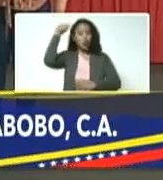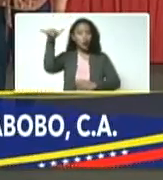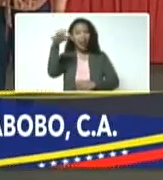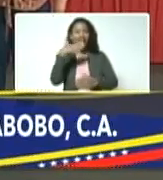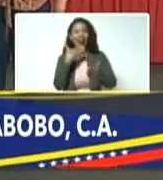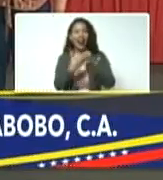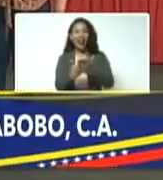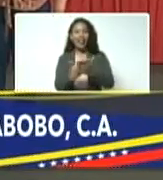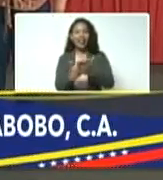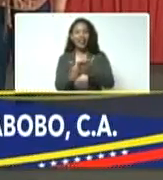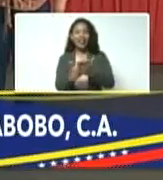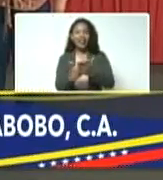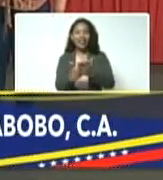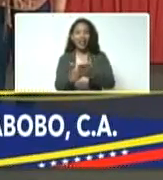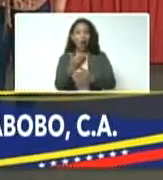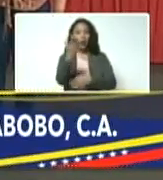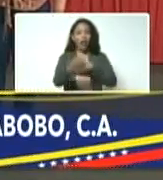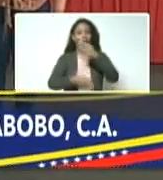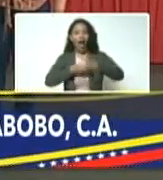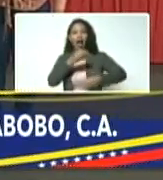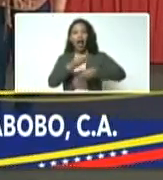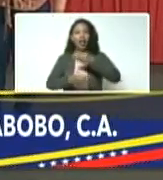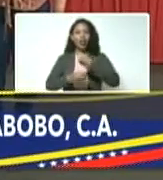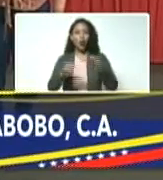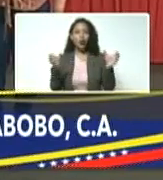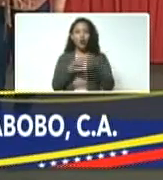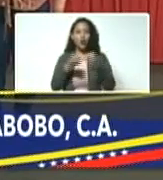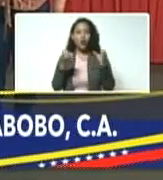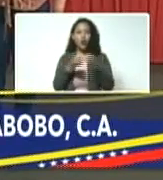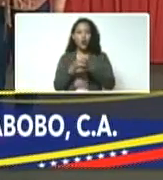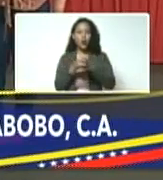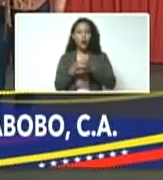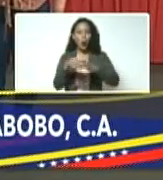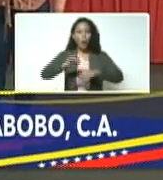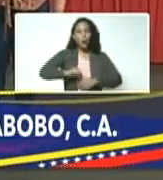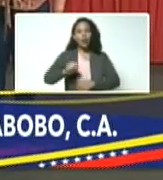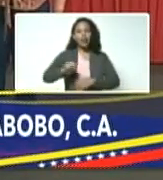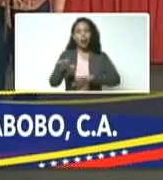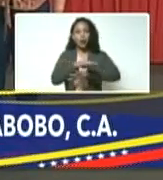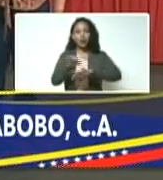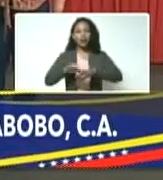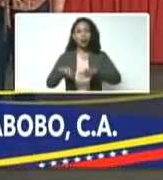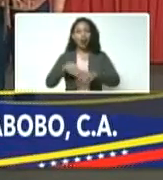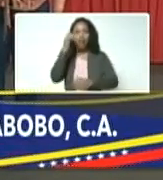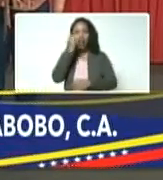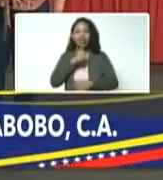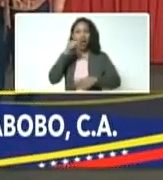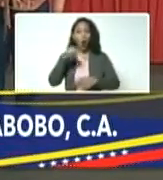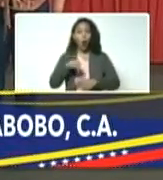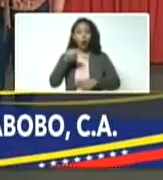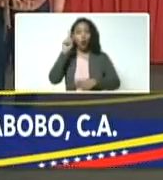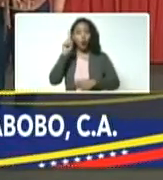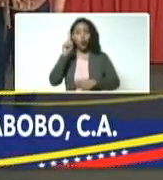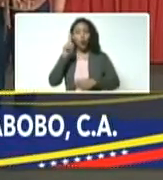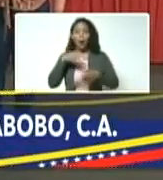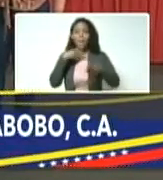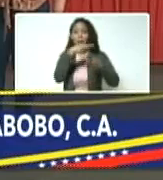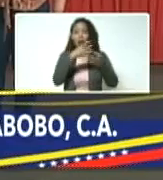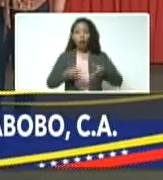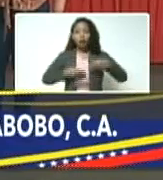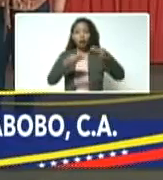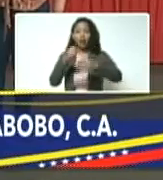que usted nos ha dotado unidades para la Policía Municipal de Valencia, hoy una votación histórica que